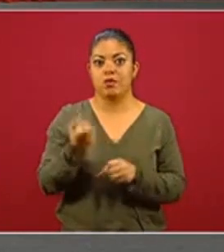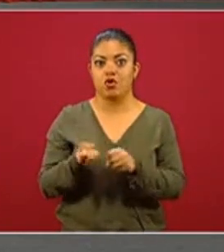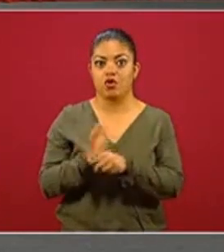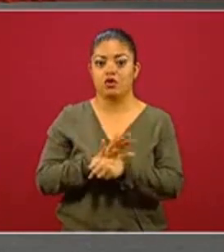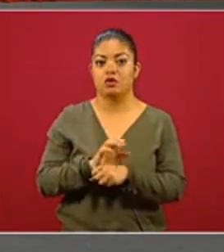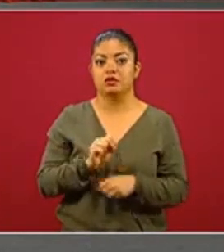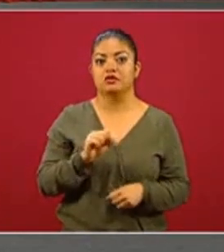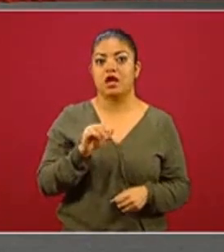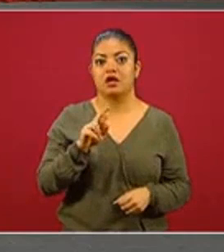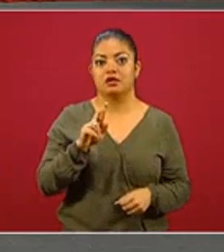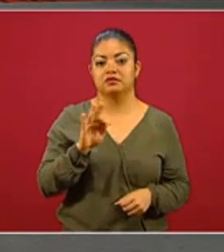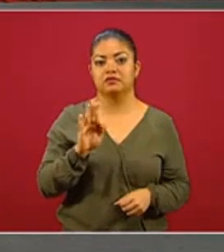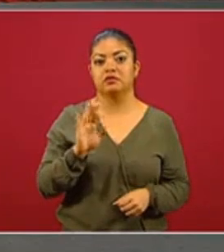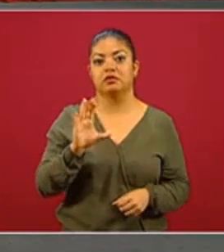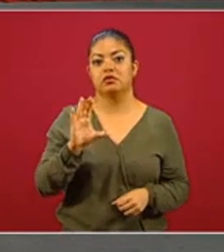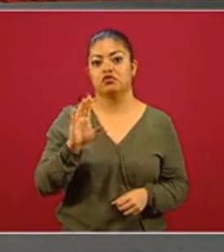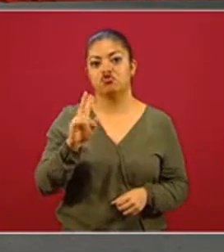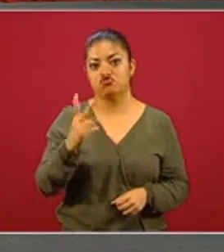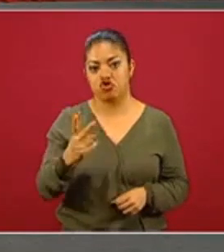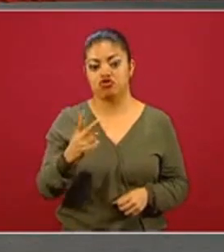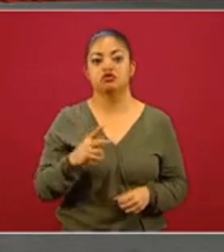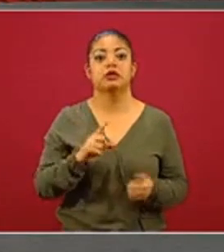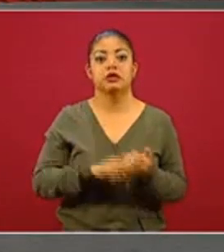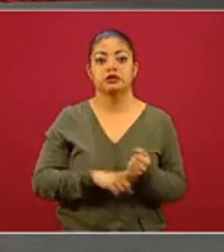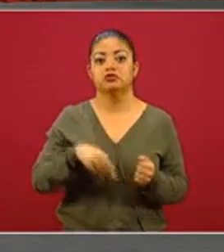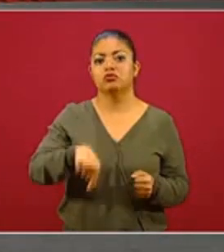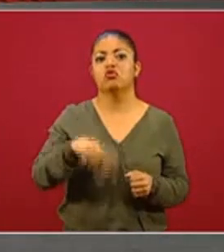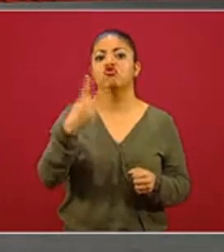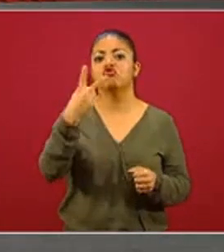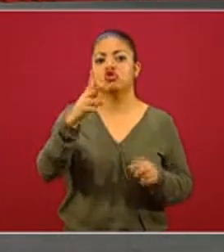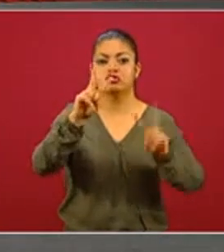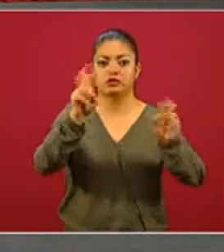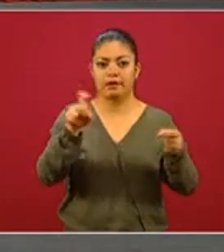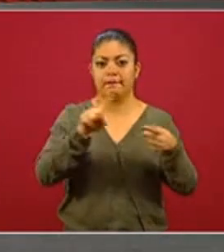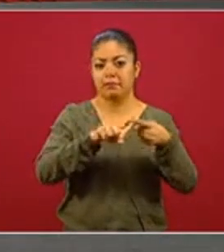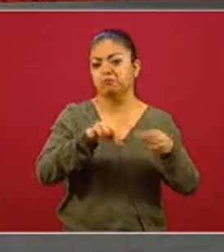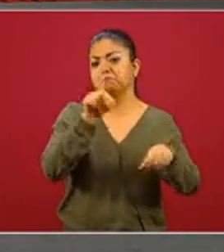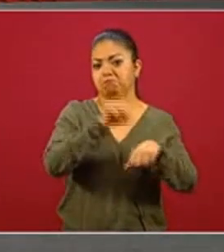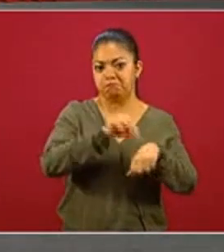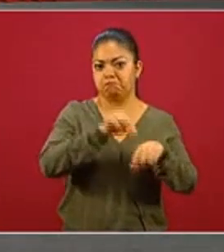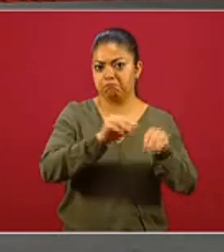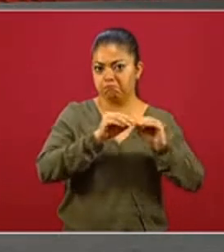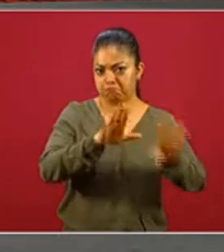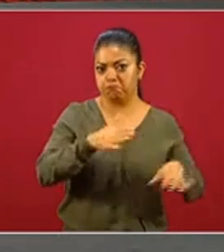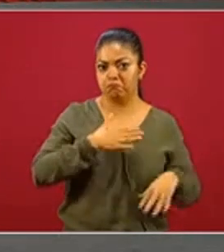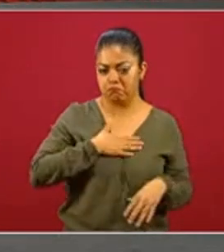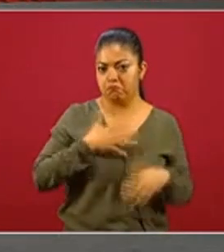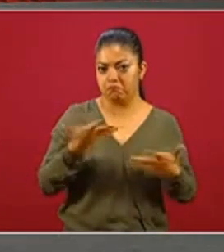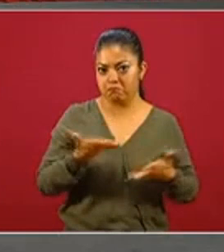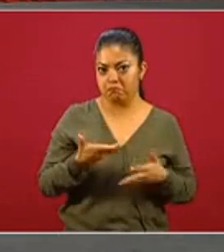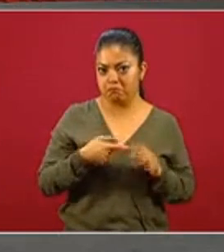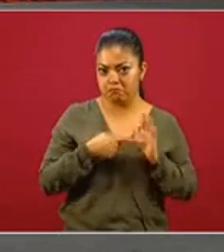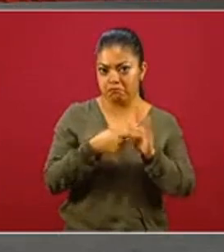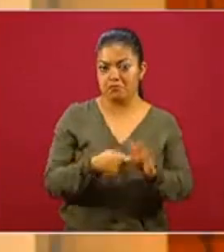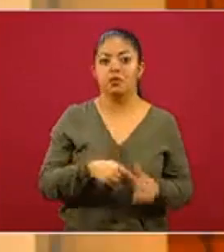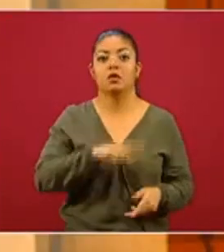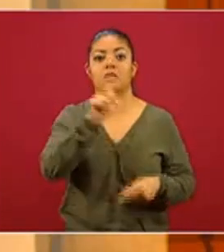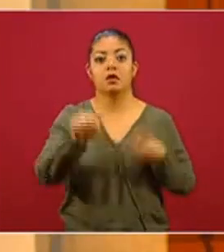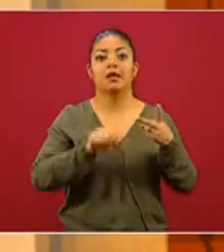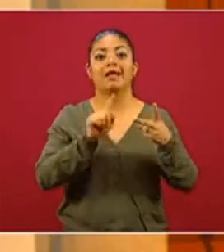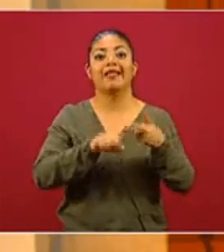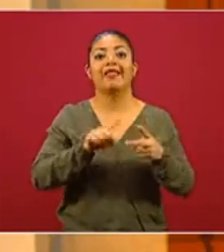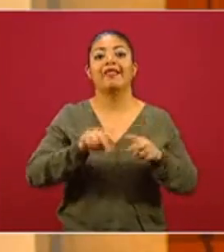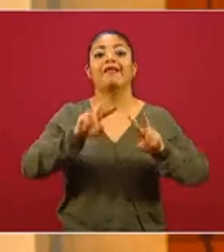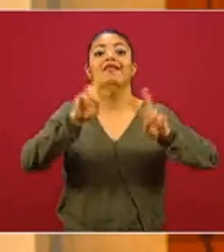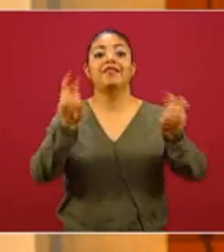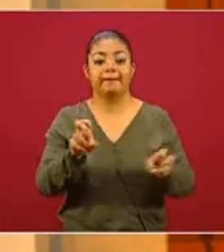SARS-CoV-2. Hoy vamos a dedicarle a dos temas: el informe técnico diario, que presentaré yo mismo, y después la parte temática,